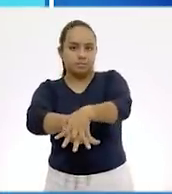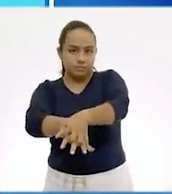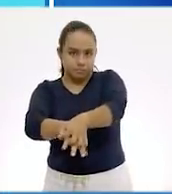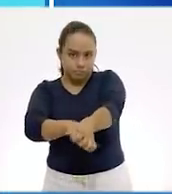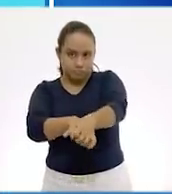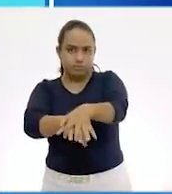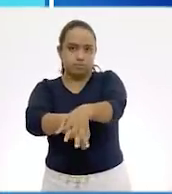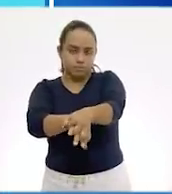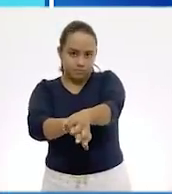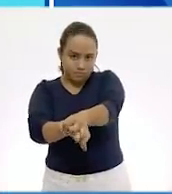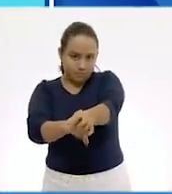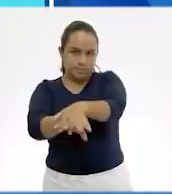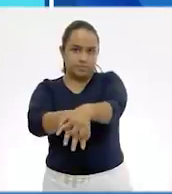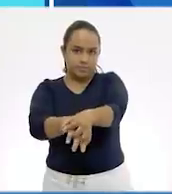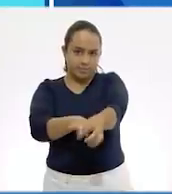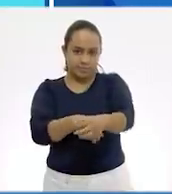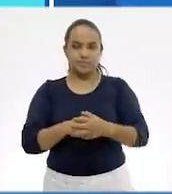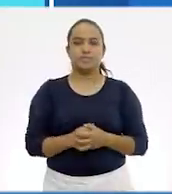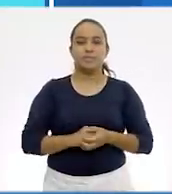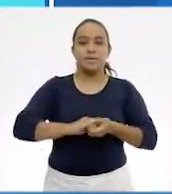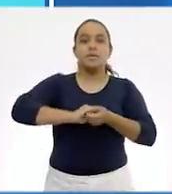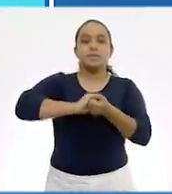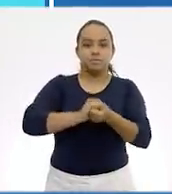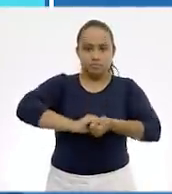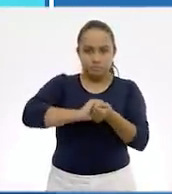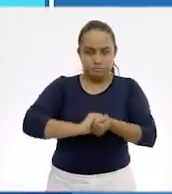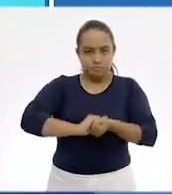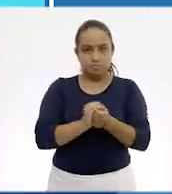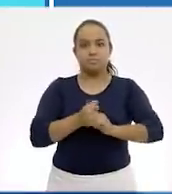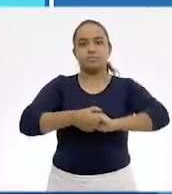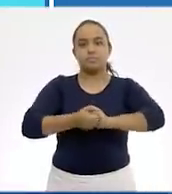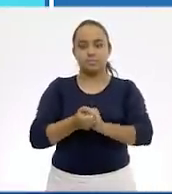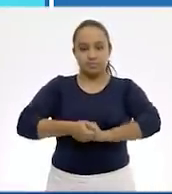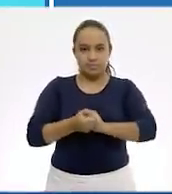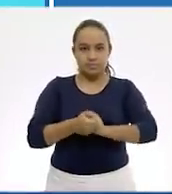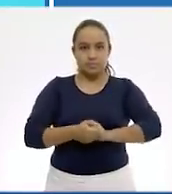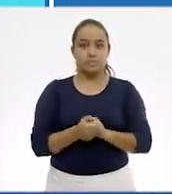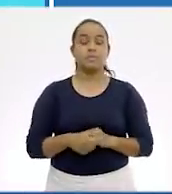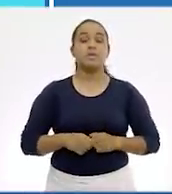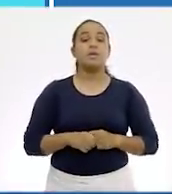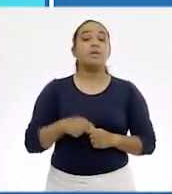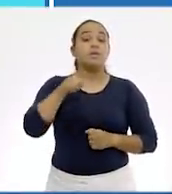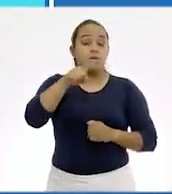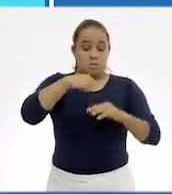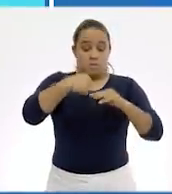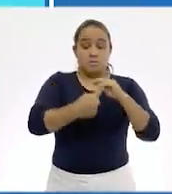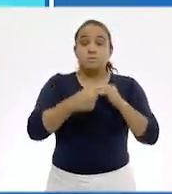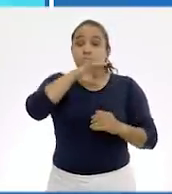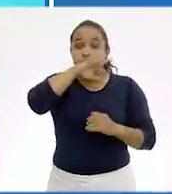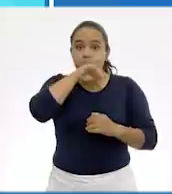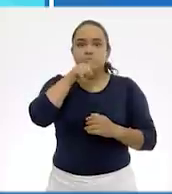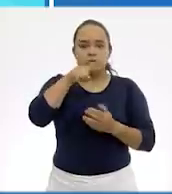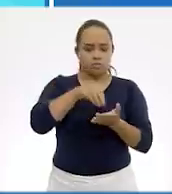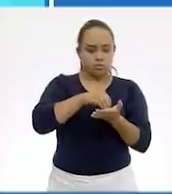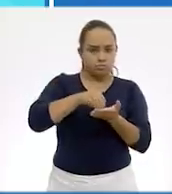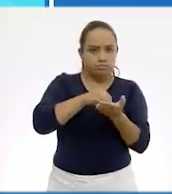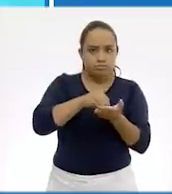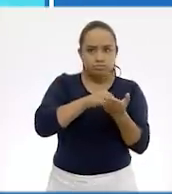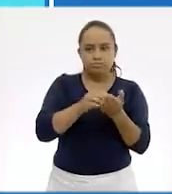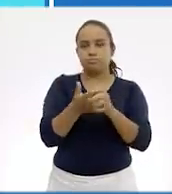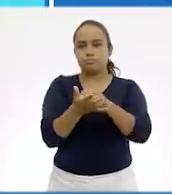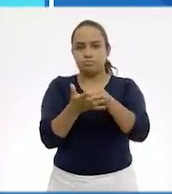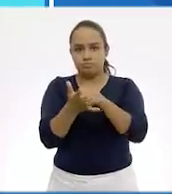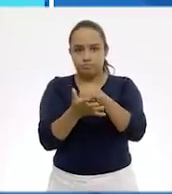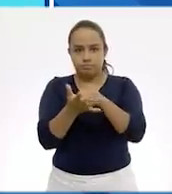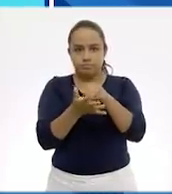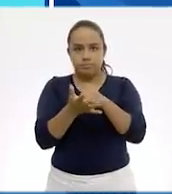Repite lo mismo con la otra mano. Frota los dedos. Ahora haz como que rasguñas la palma de tus manos para lavar